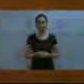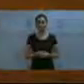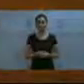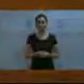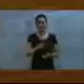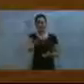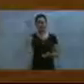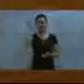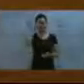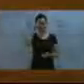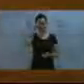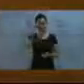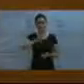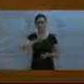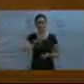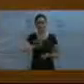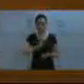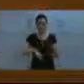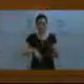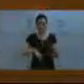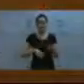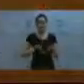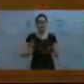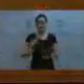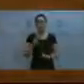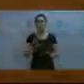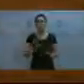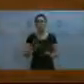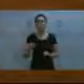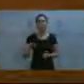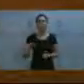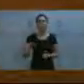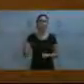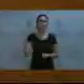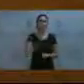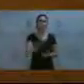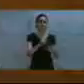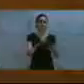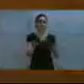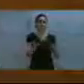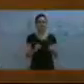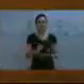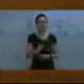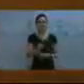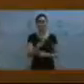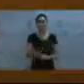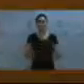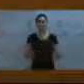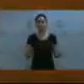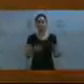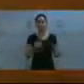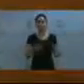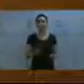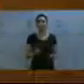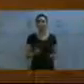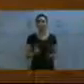después cogen un vuelo a Asturias que no tiene por qué ser un vuelo subvencionado. Puede ser, pero no tiene por qué ser un vuelo turístico de los que